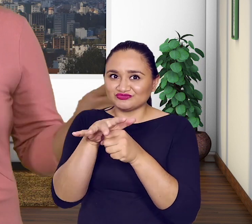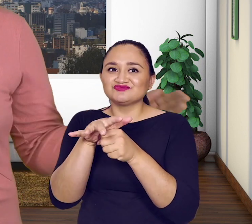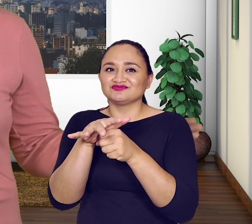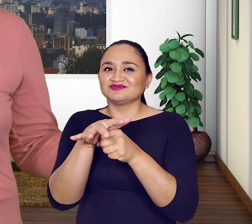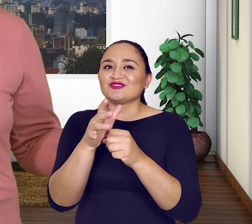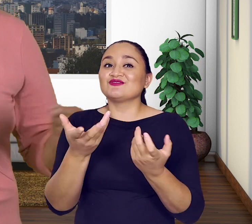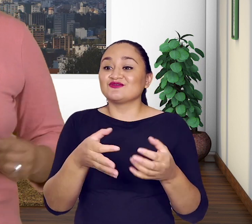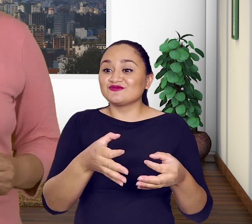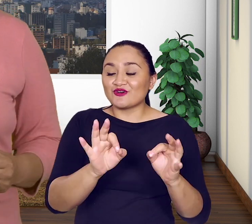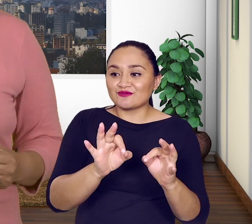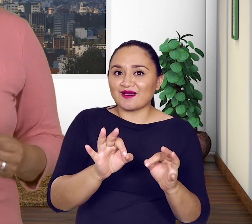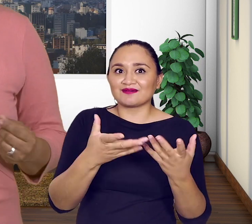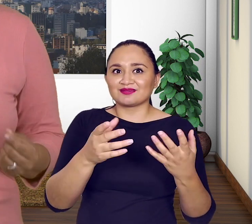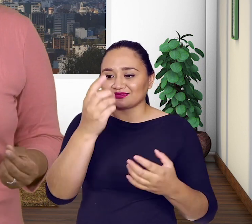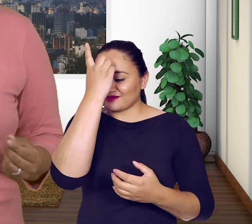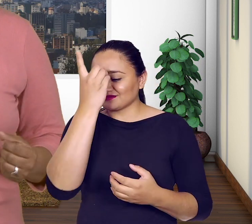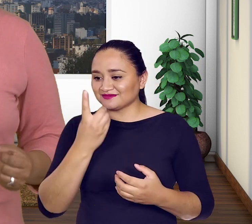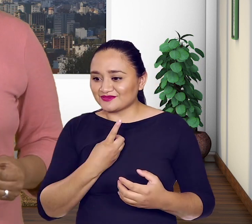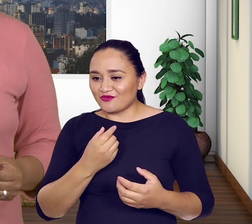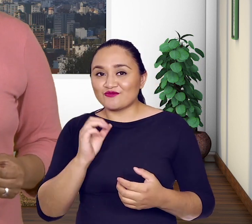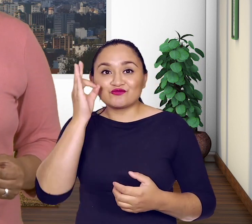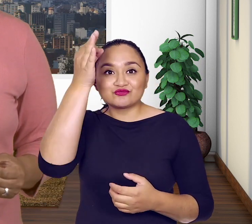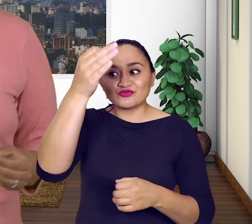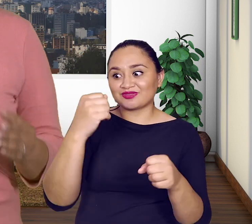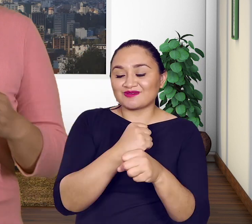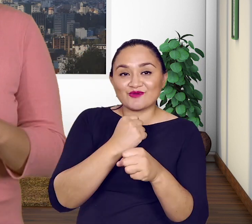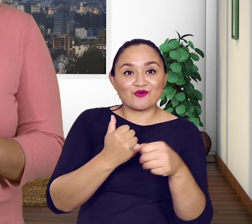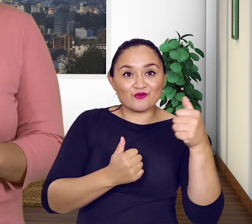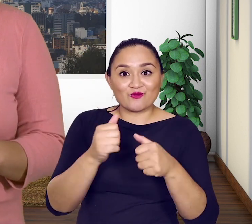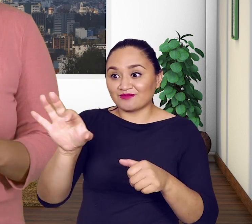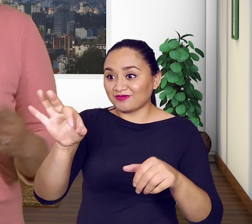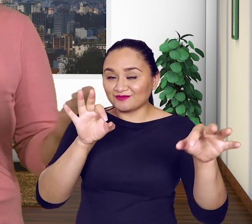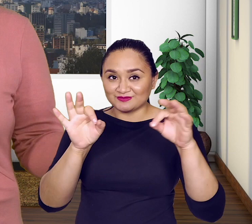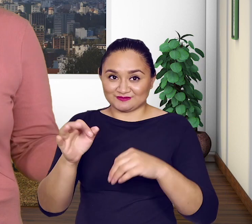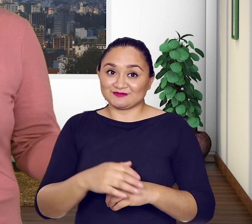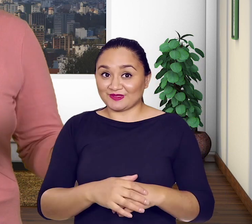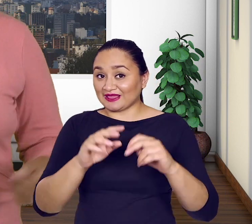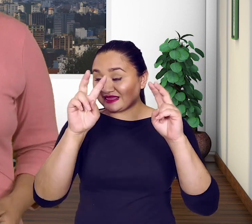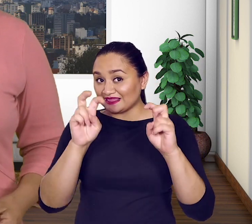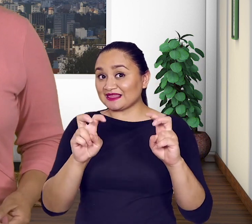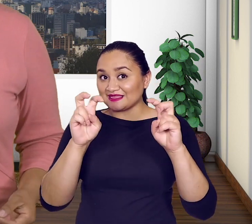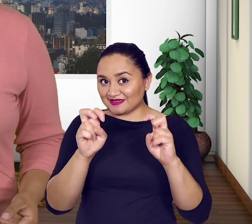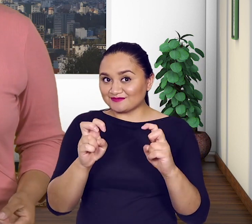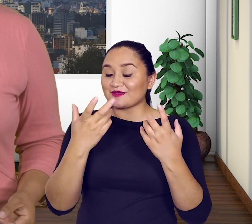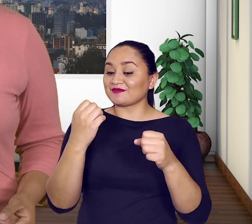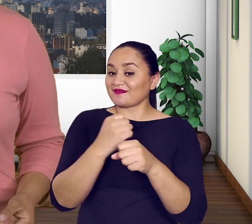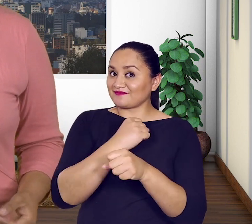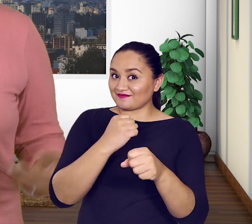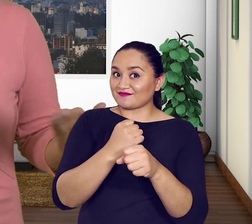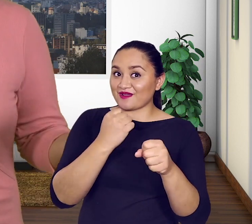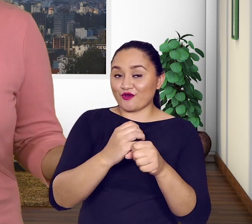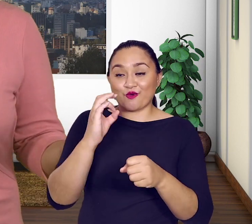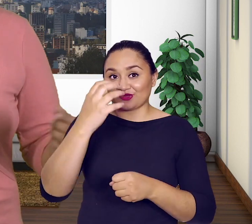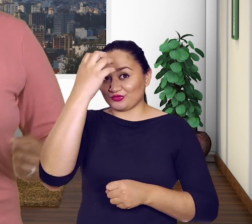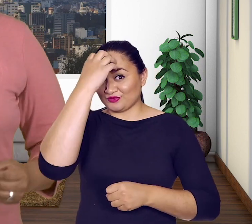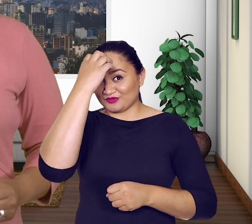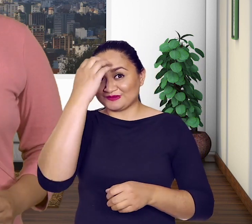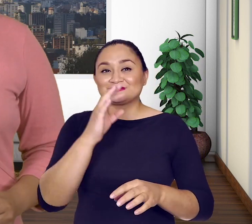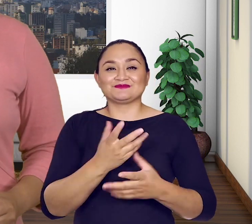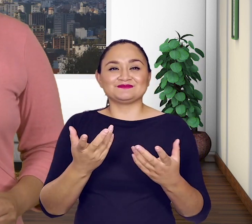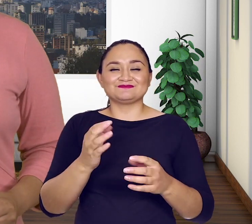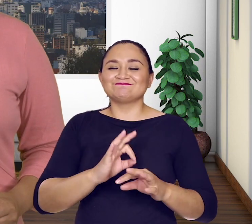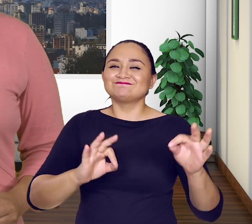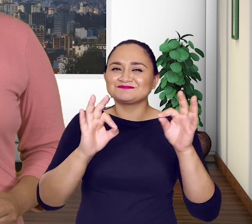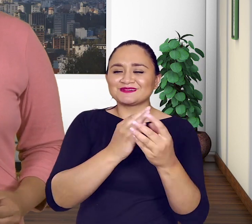sobre las decisiones de elecciones de las y los estudiantes en materia vocacional y profesional por esta razón merecen una